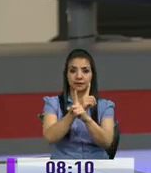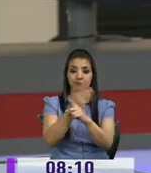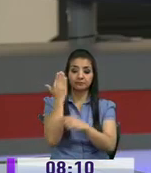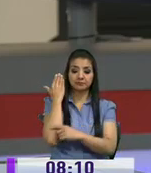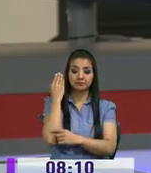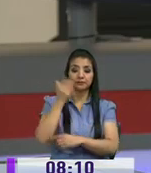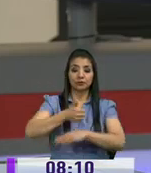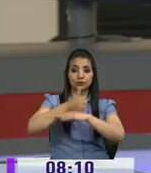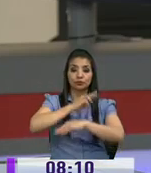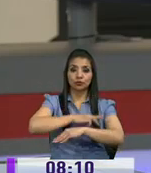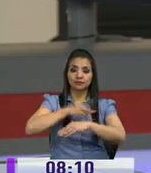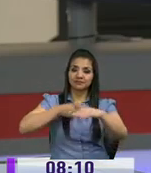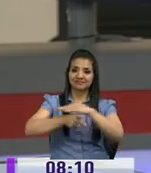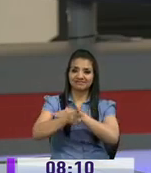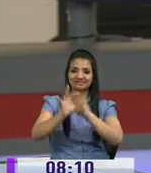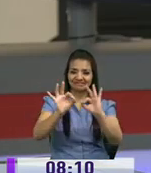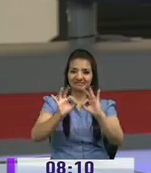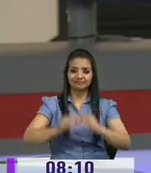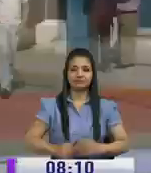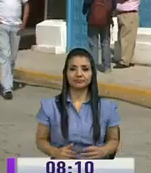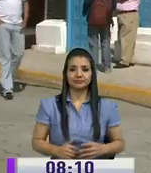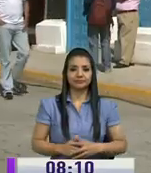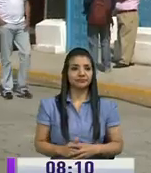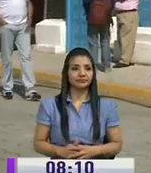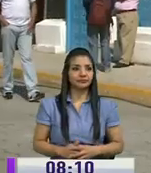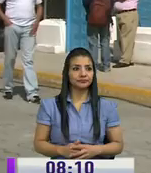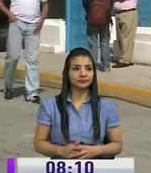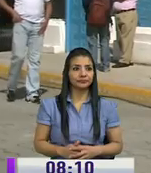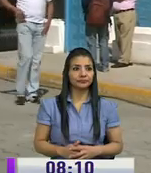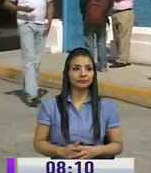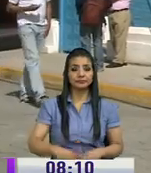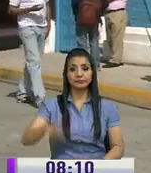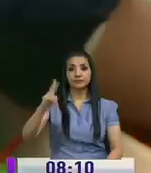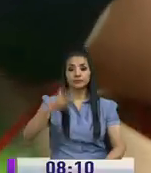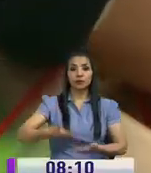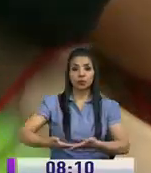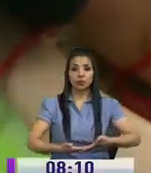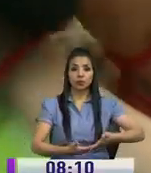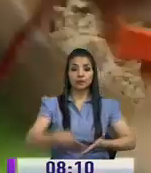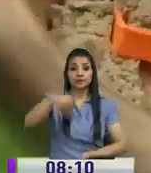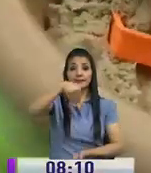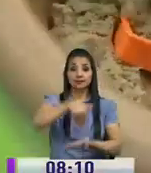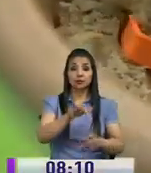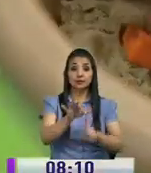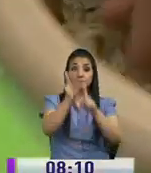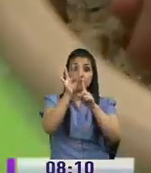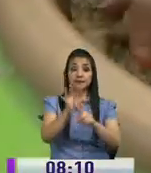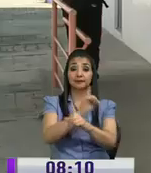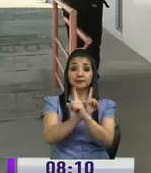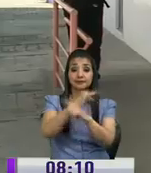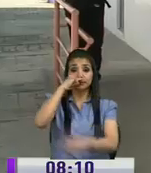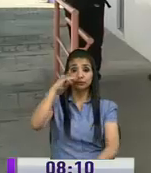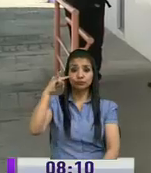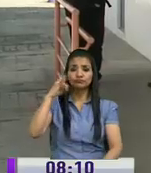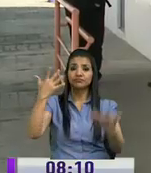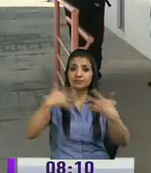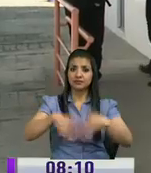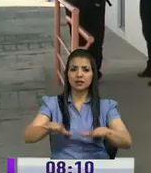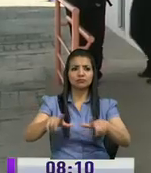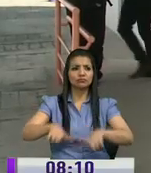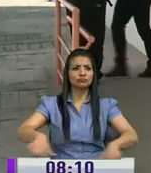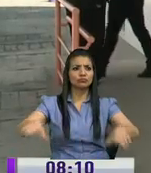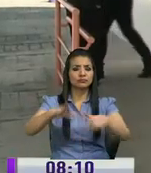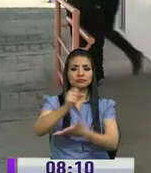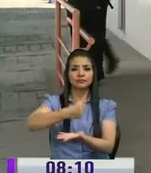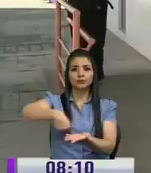las autoridades municipales. Enhorabuena, veamos. El segundo Guagua Centro especializado en discapacidad infantil está ubicado en el sector de